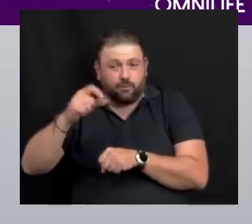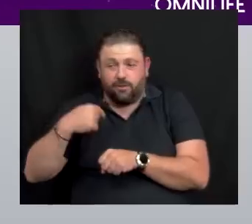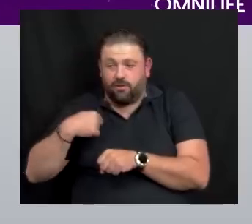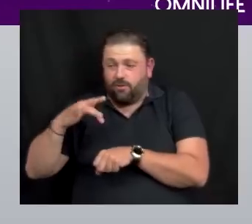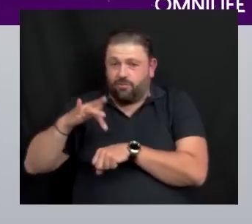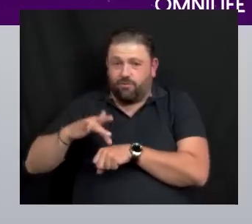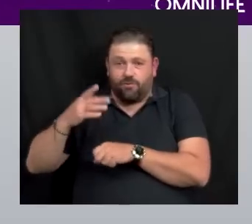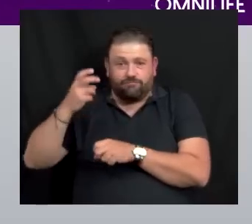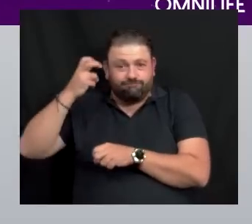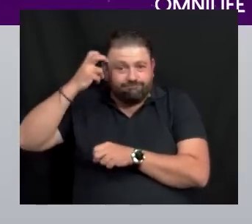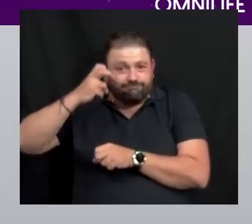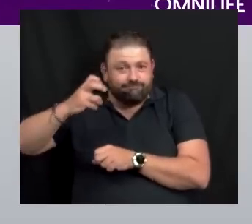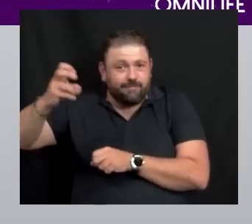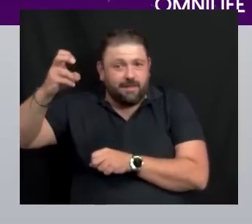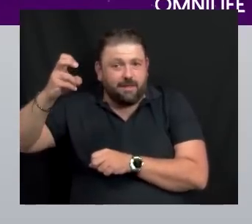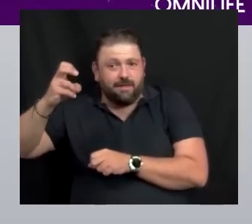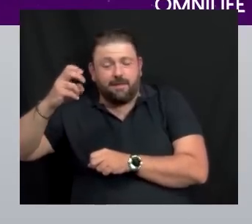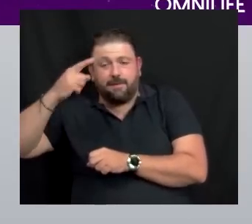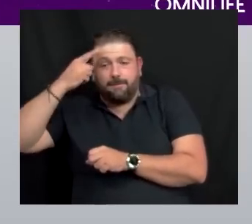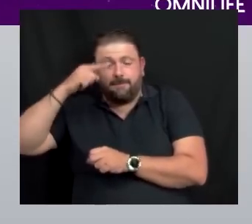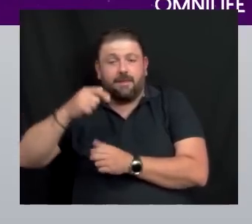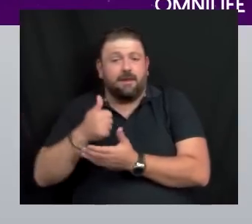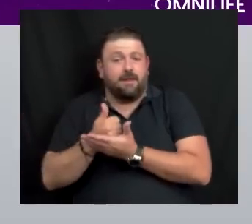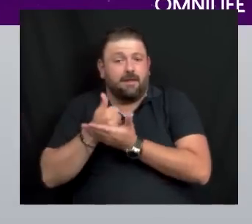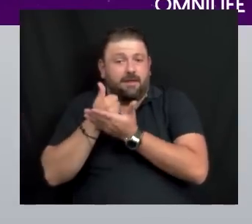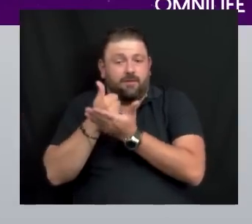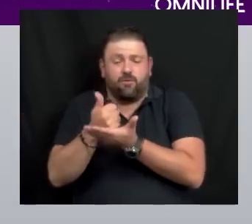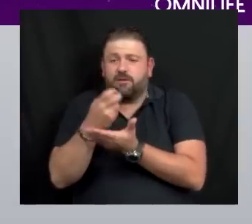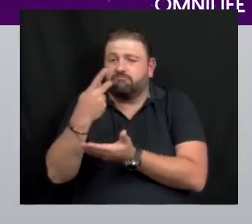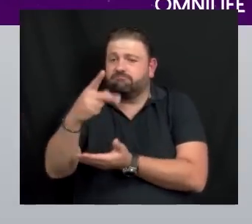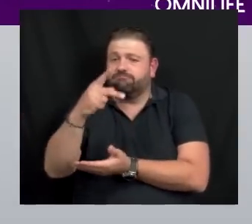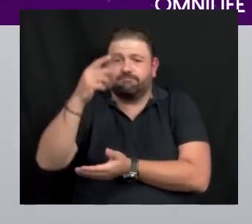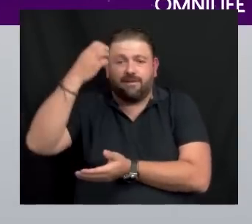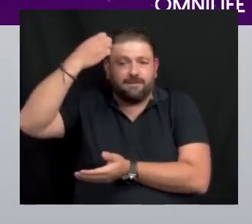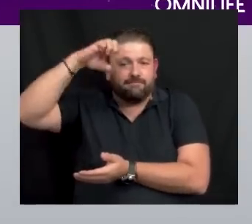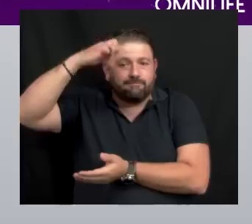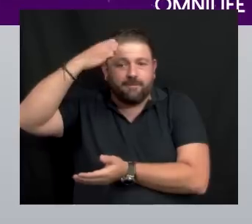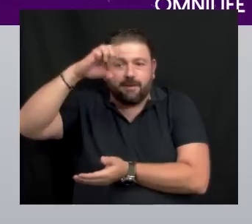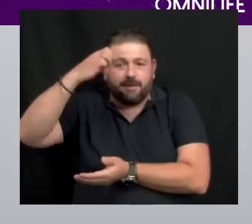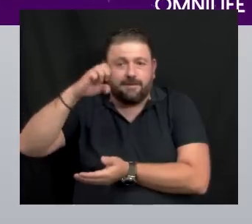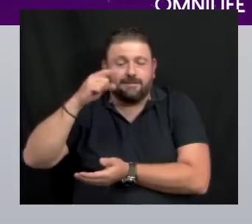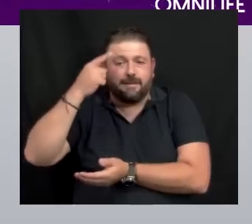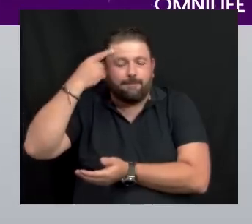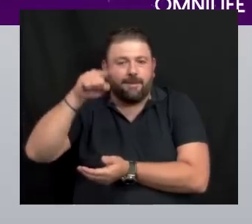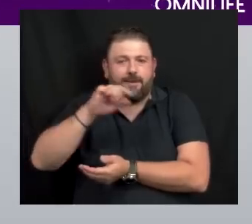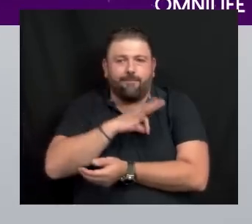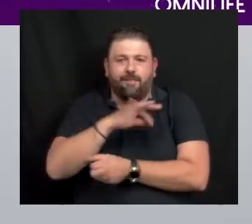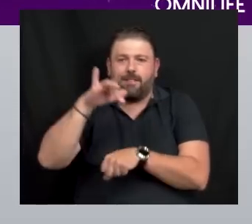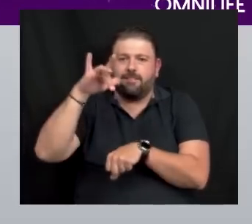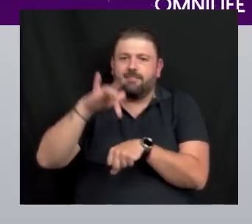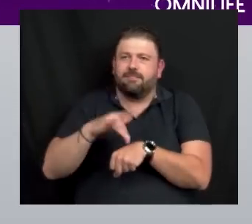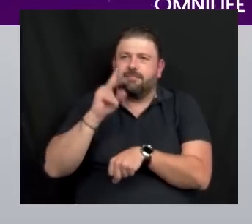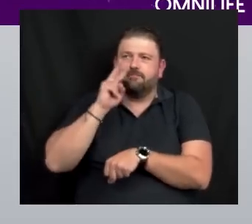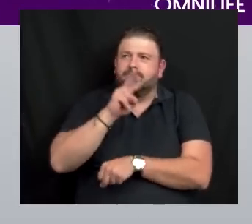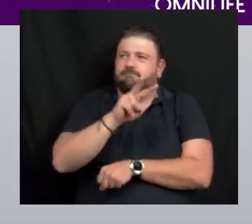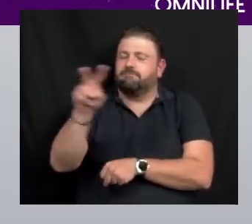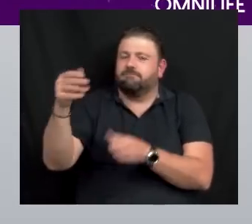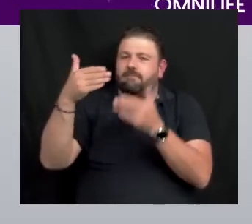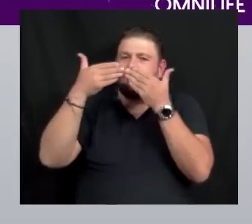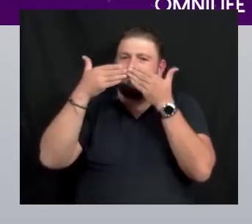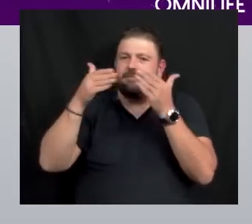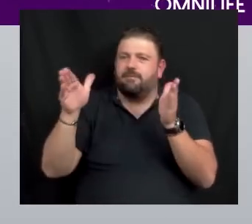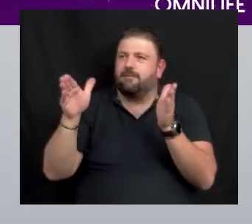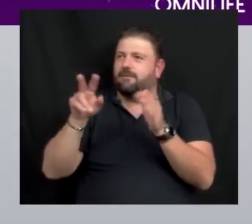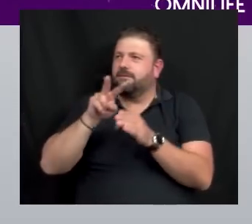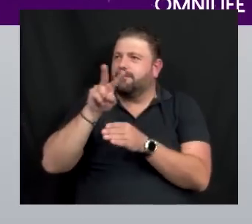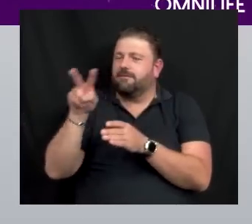no nomás te ayuda a vivir una experiencia de alto nivel, sino te ayuda a crecer. Es un momento de